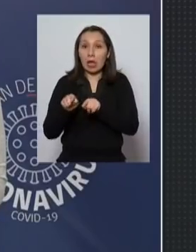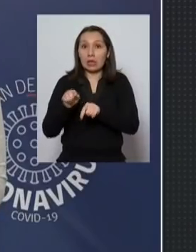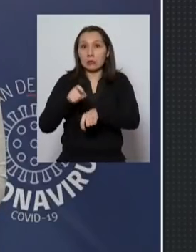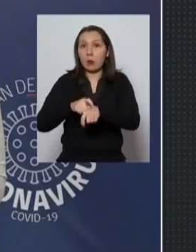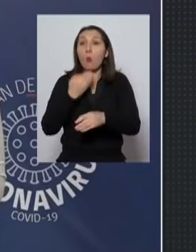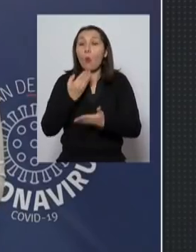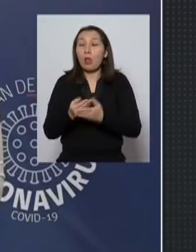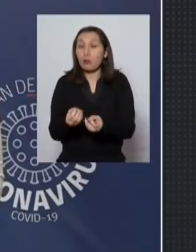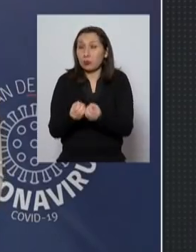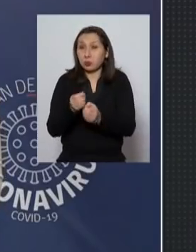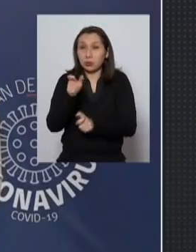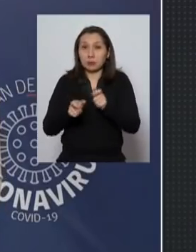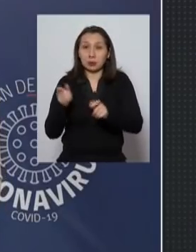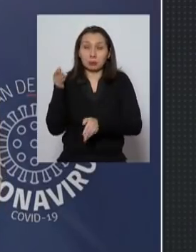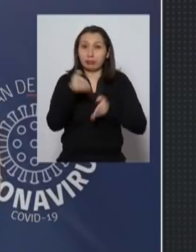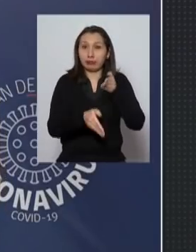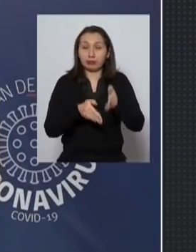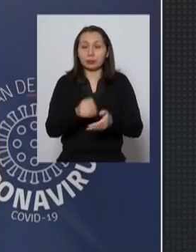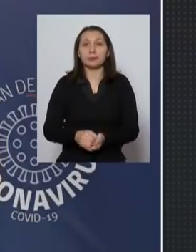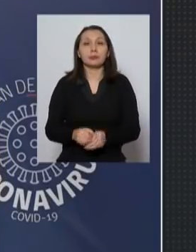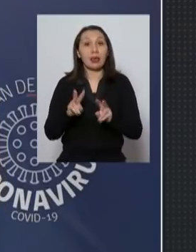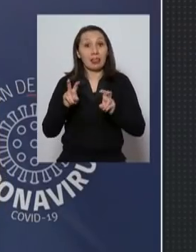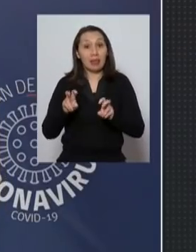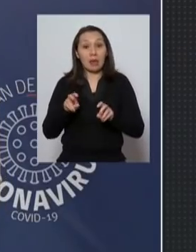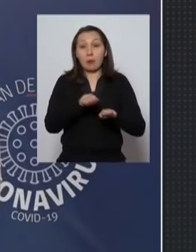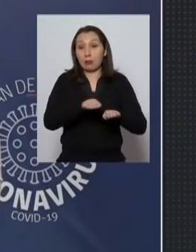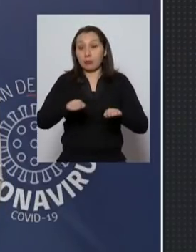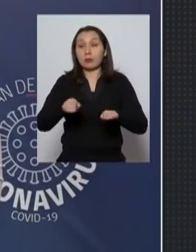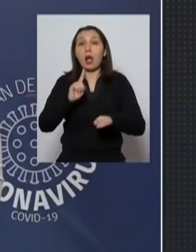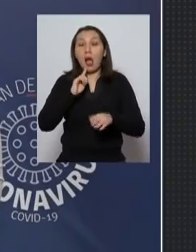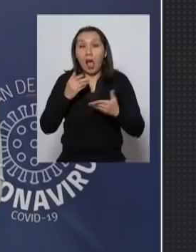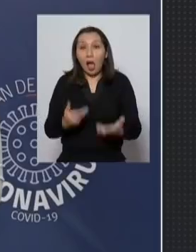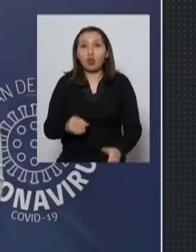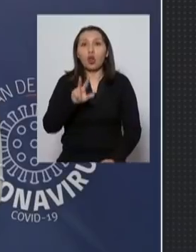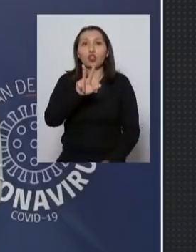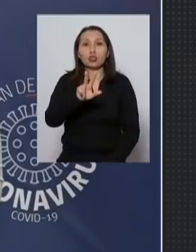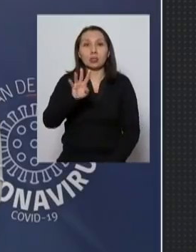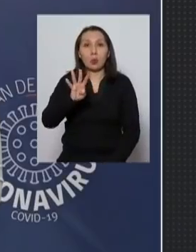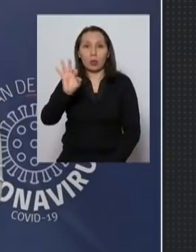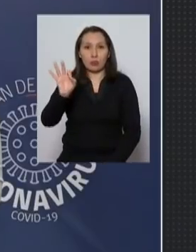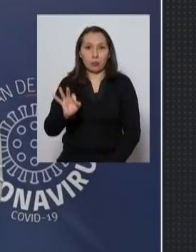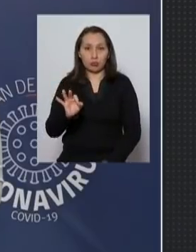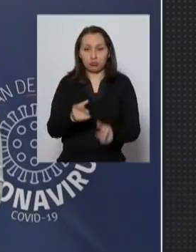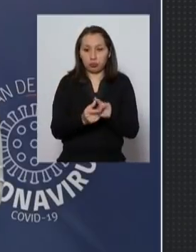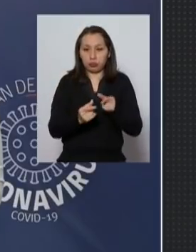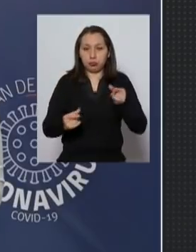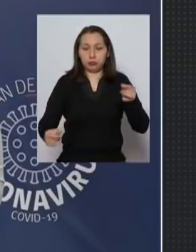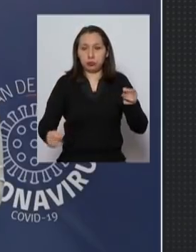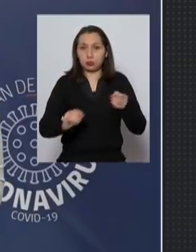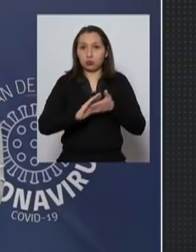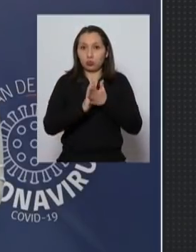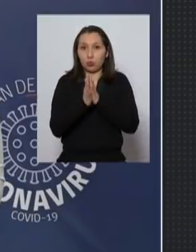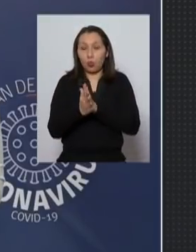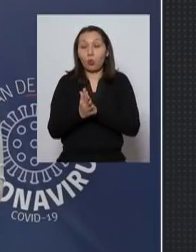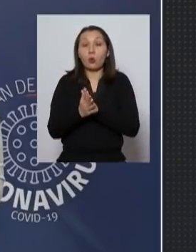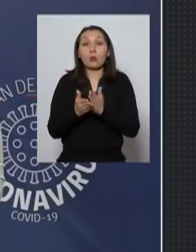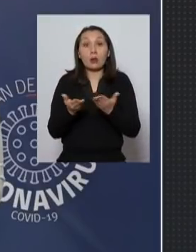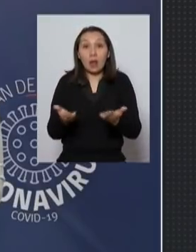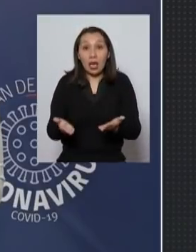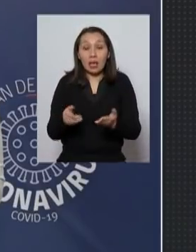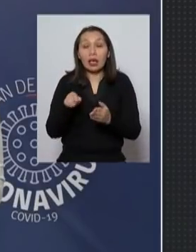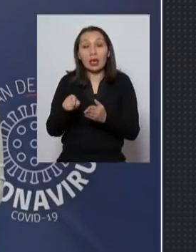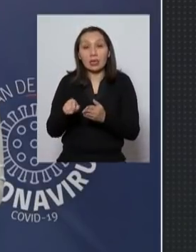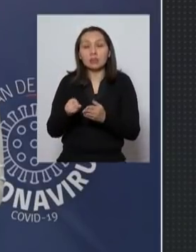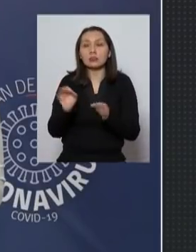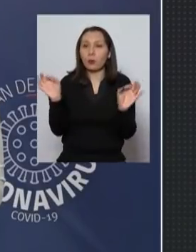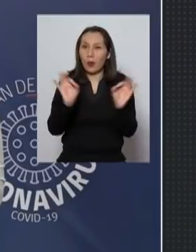momento? A ver, en relación a la ocupación, nosotros tenemos una ocupación de un 84% a nivel nacional y dado eso es